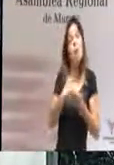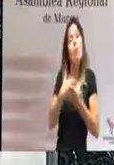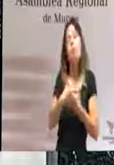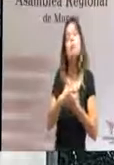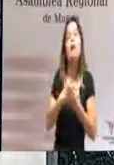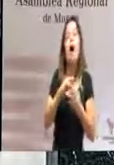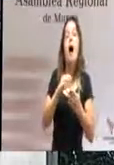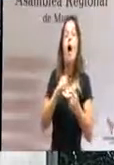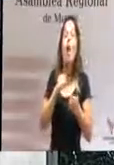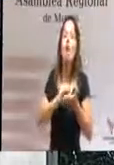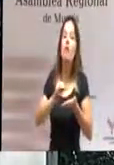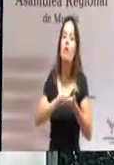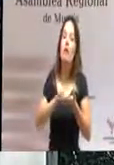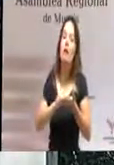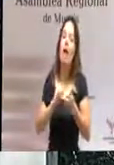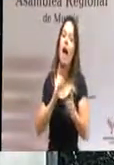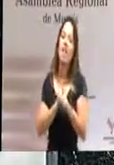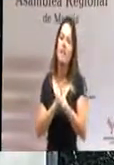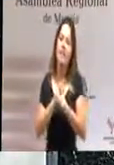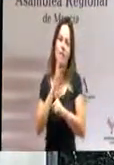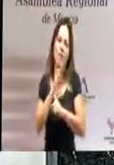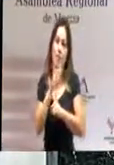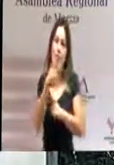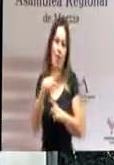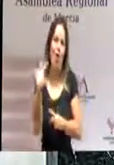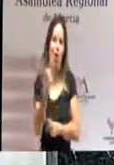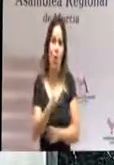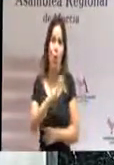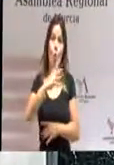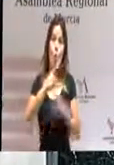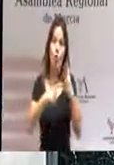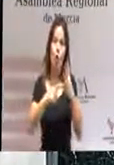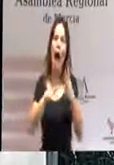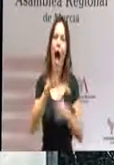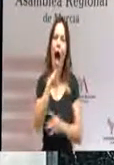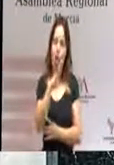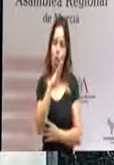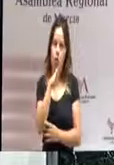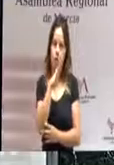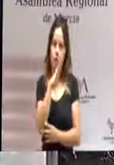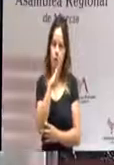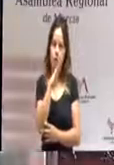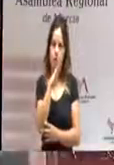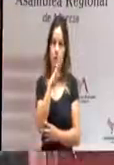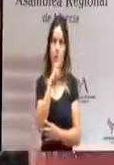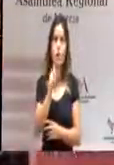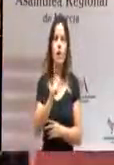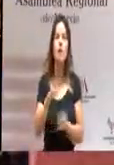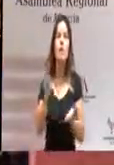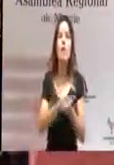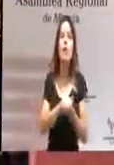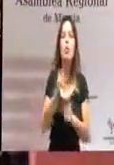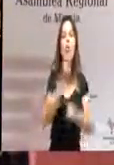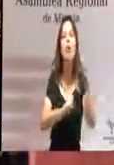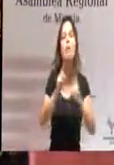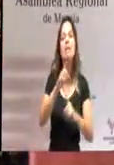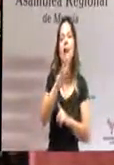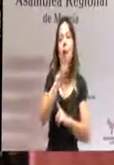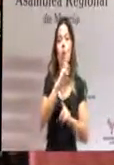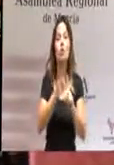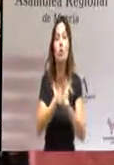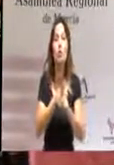y ustedes se negaron. En cuarto lugar, el agua. De la resolución de los problemas hídricos dependen